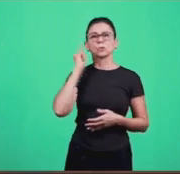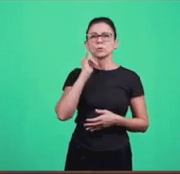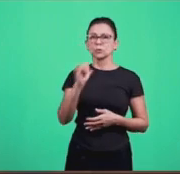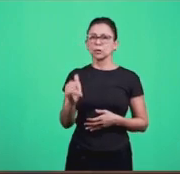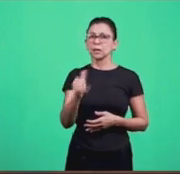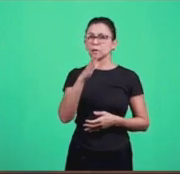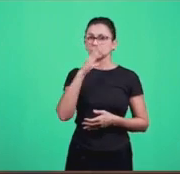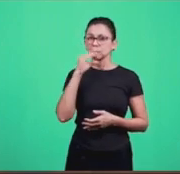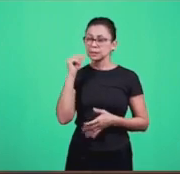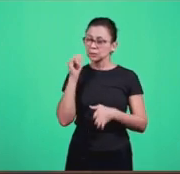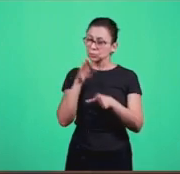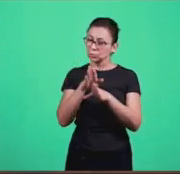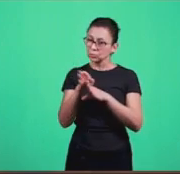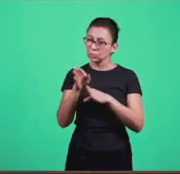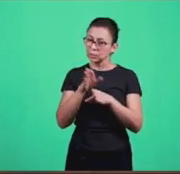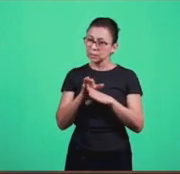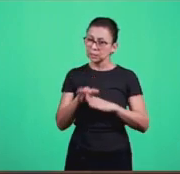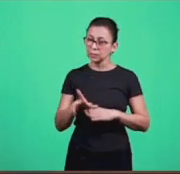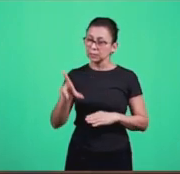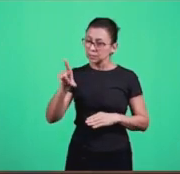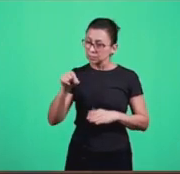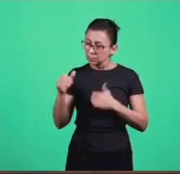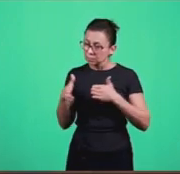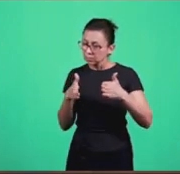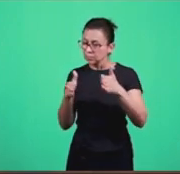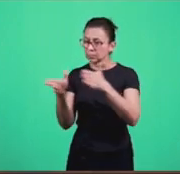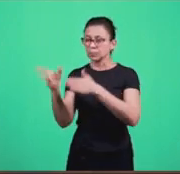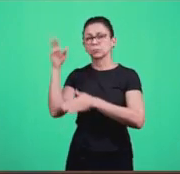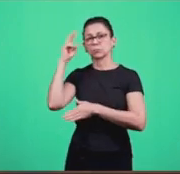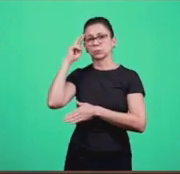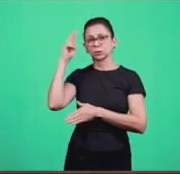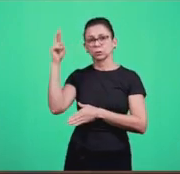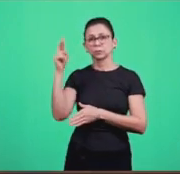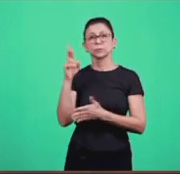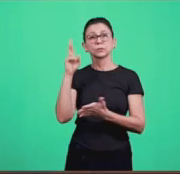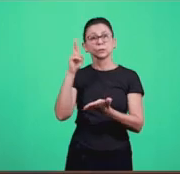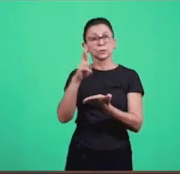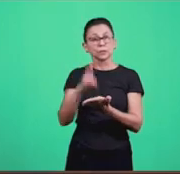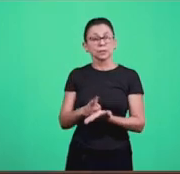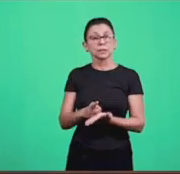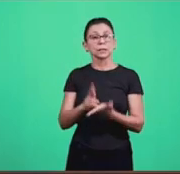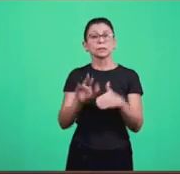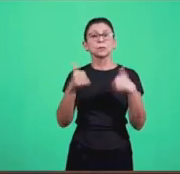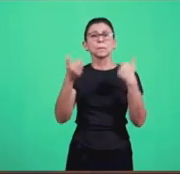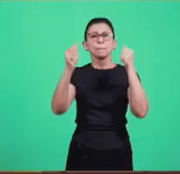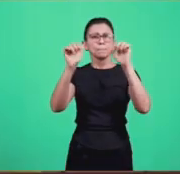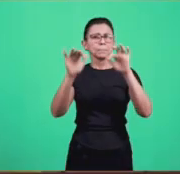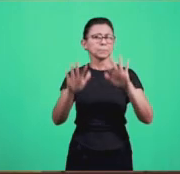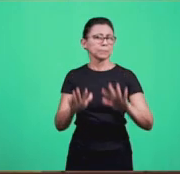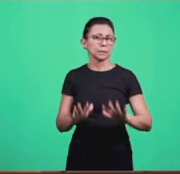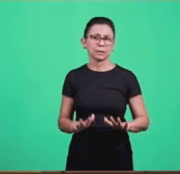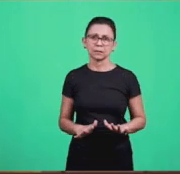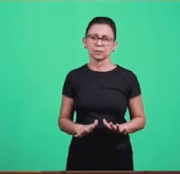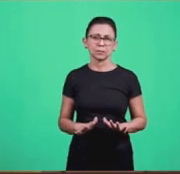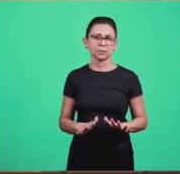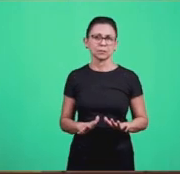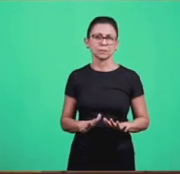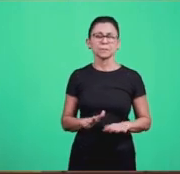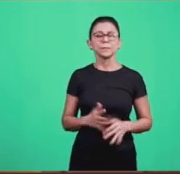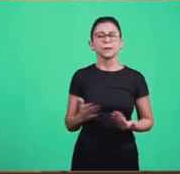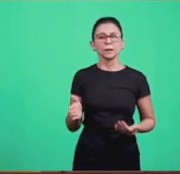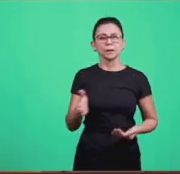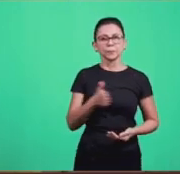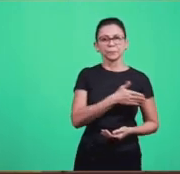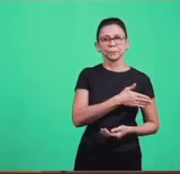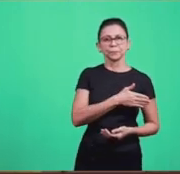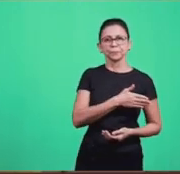Señor ha hablado con los adolescentes. Escojan el buen camino, anden en la presencia del Señor y nosotros vamos a recoger